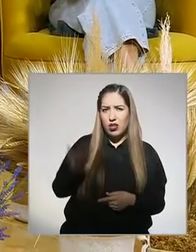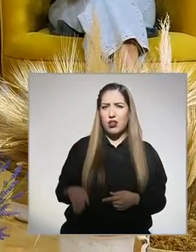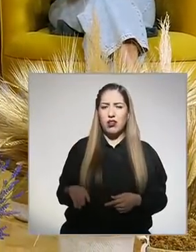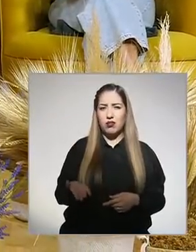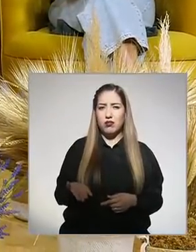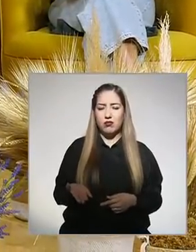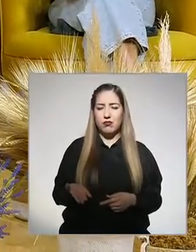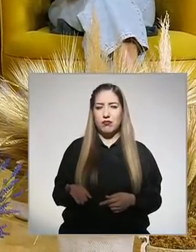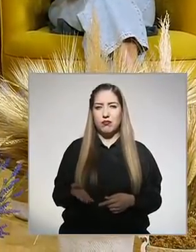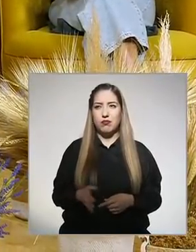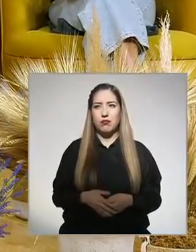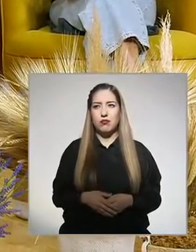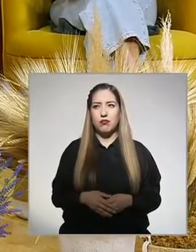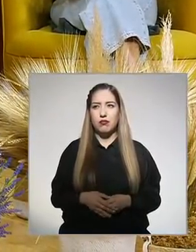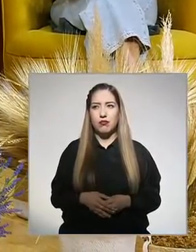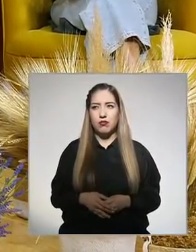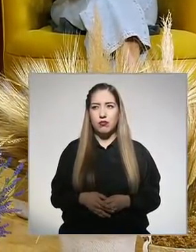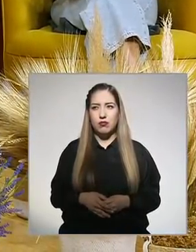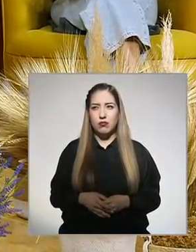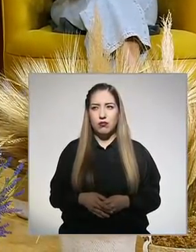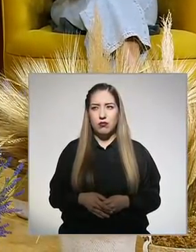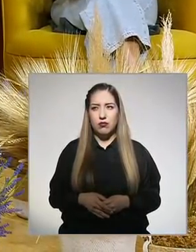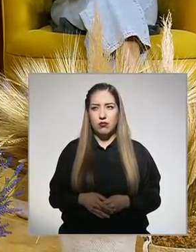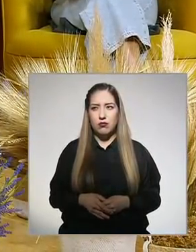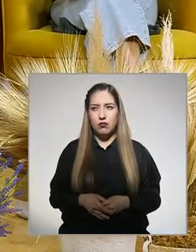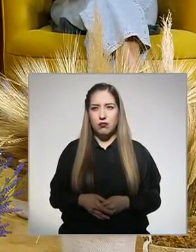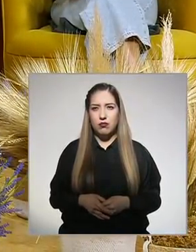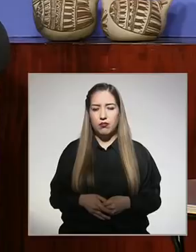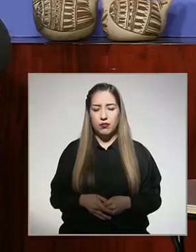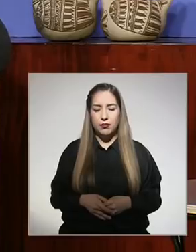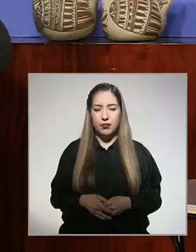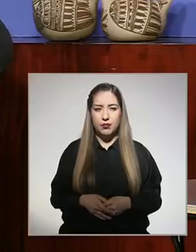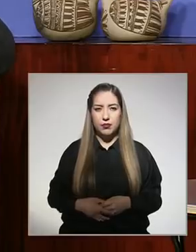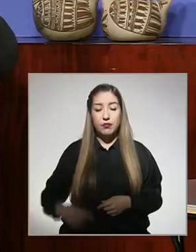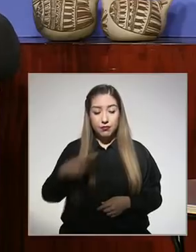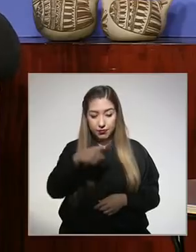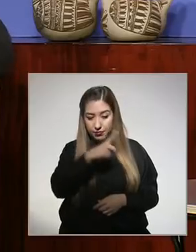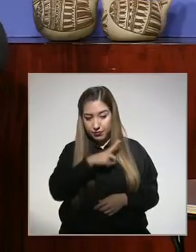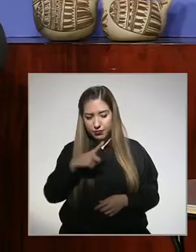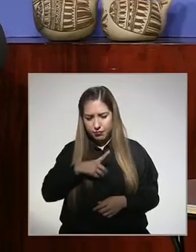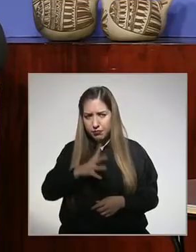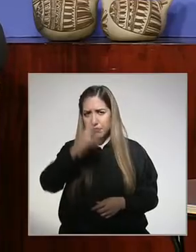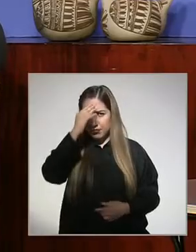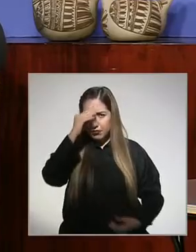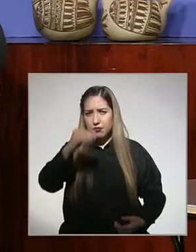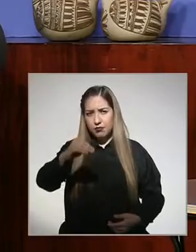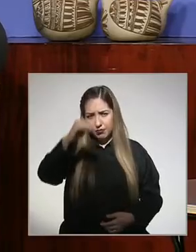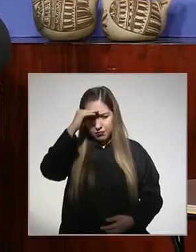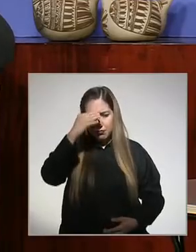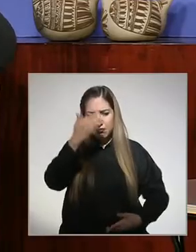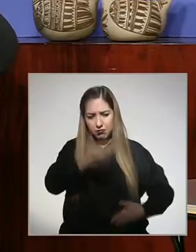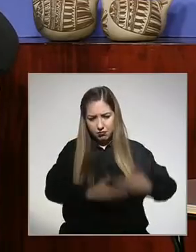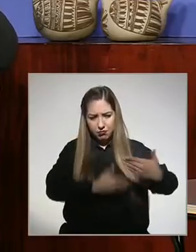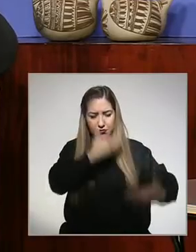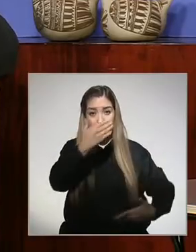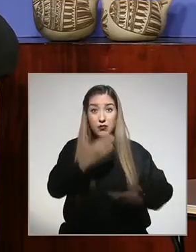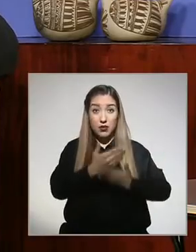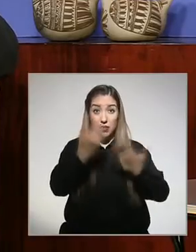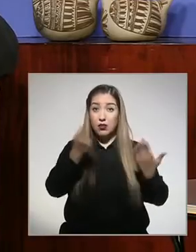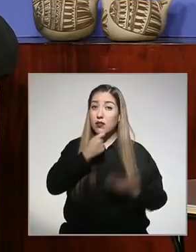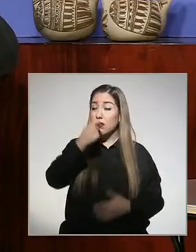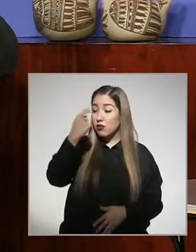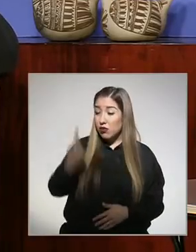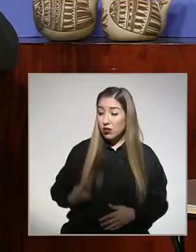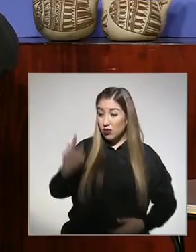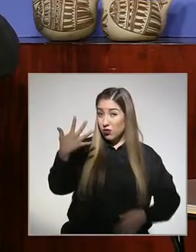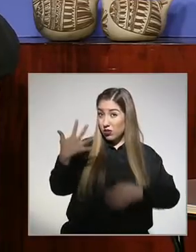Y pocas veces le decimos, ¿cómo enseñarles a cómo pensar? Y entonces, hoy en día, si tú le das a un niño de 5 años que no ha desarrollado lo